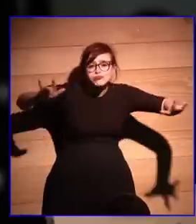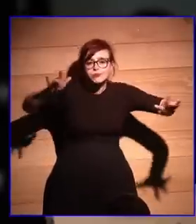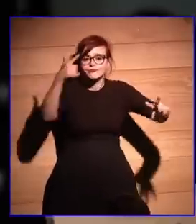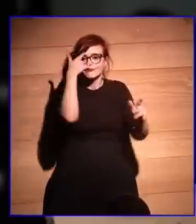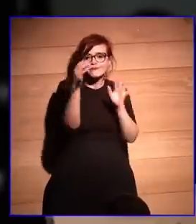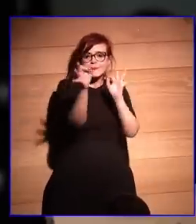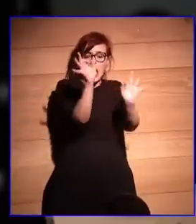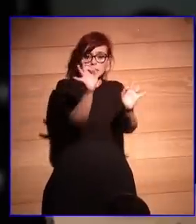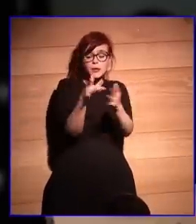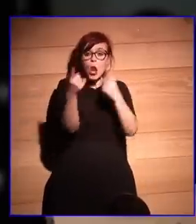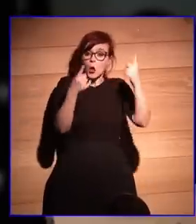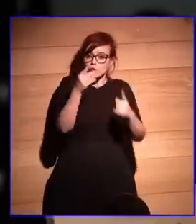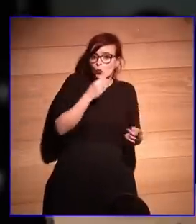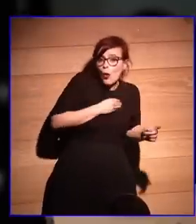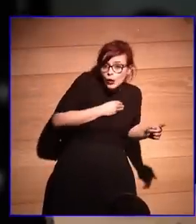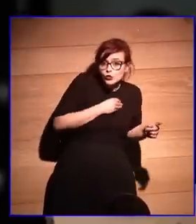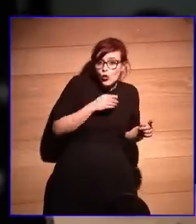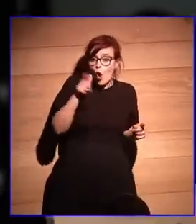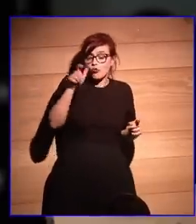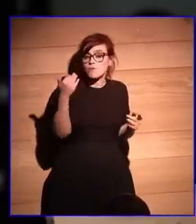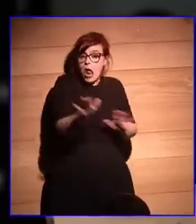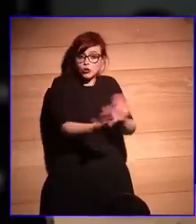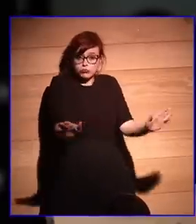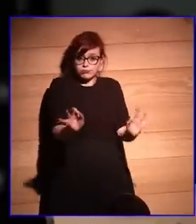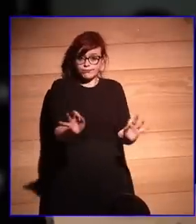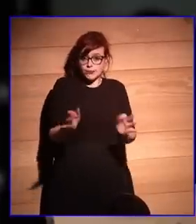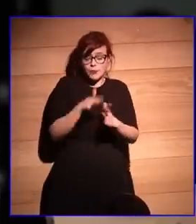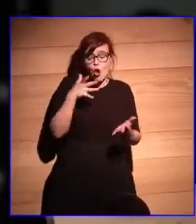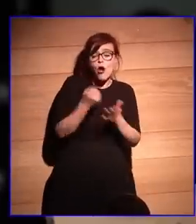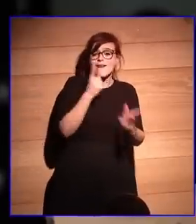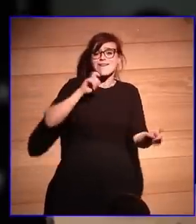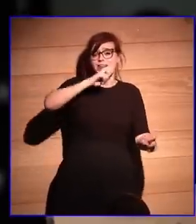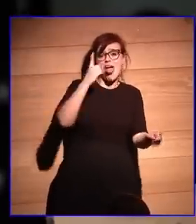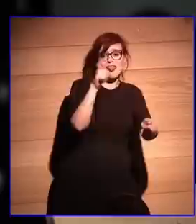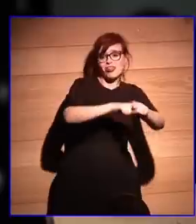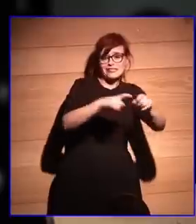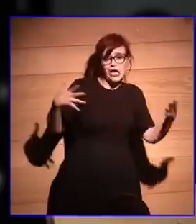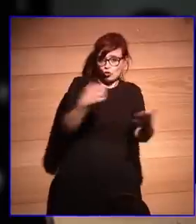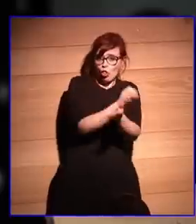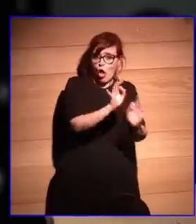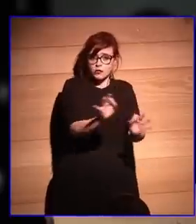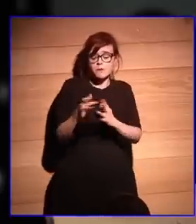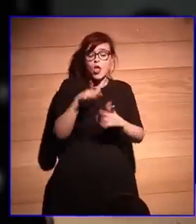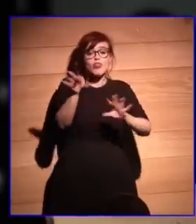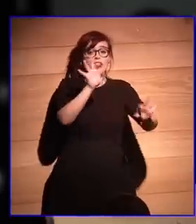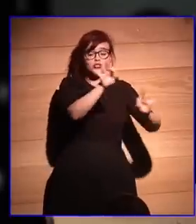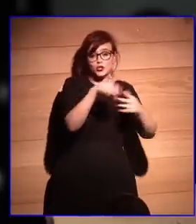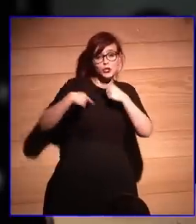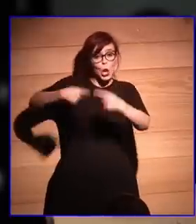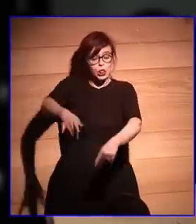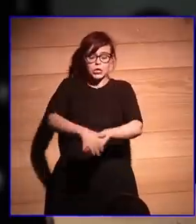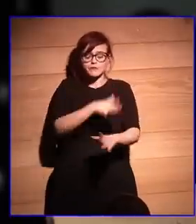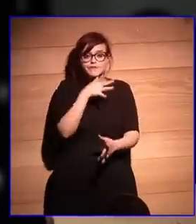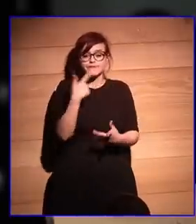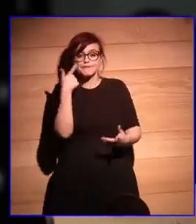sociedad habrá gente que es buena gente y gente que es mala gente. Y así es como sucede, porque al final hay decisiones diarias que